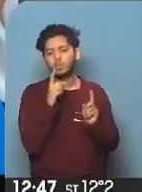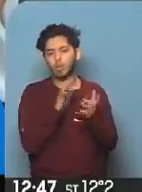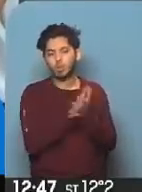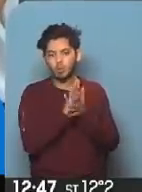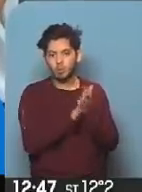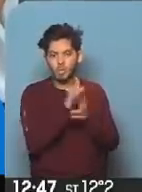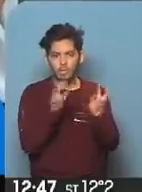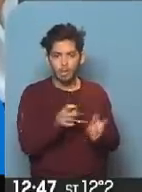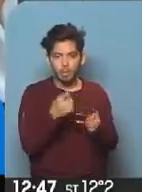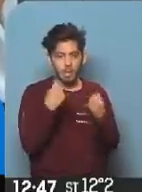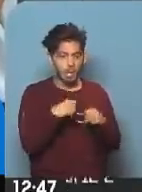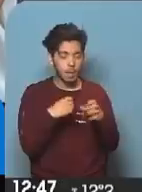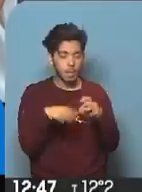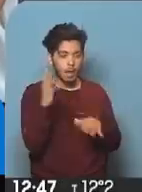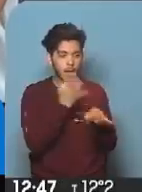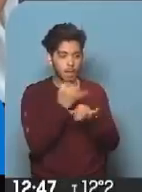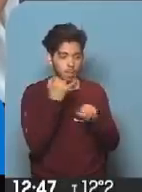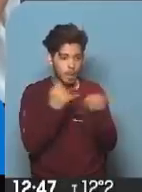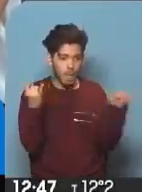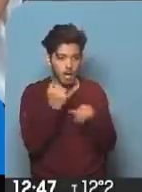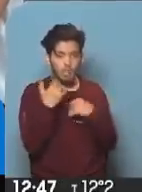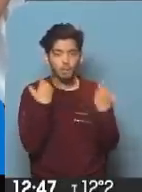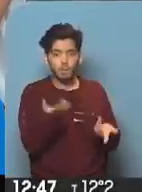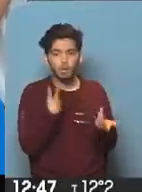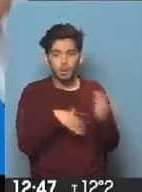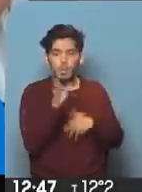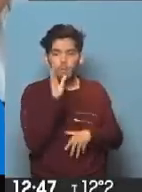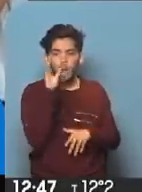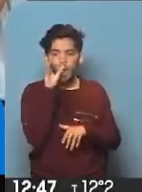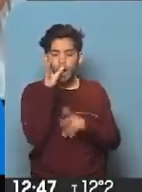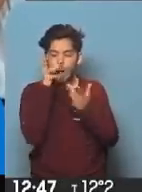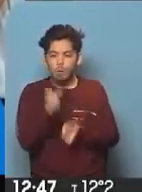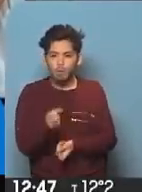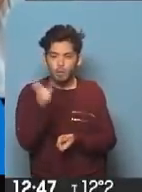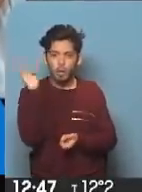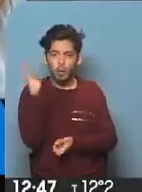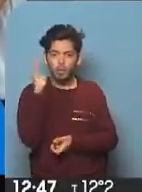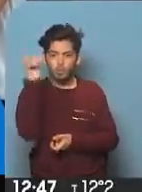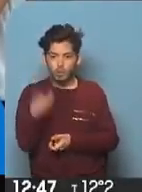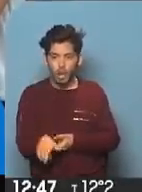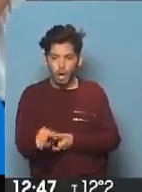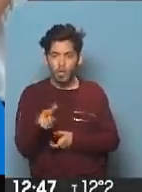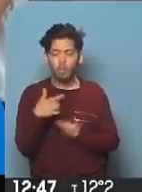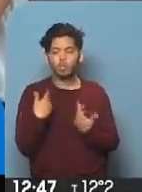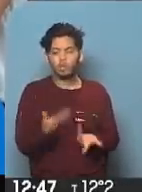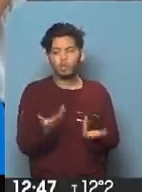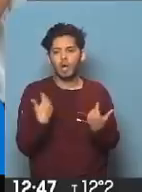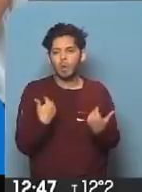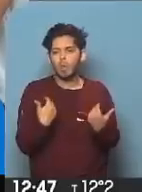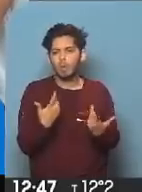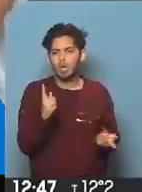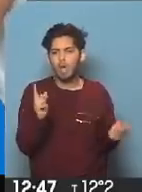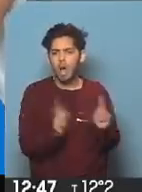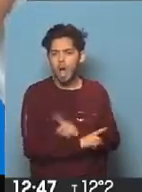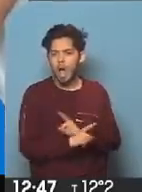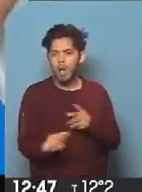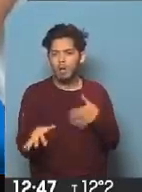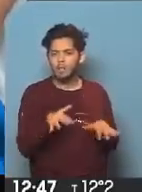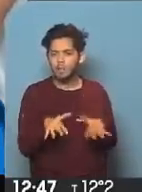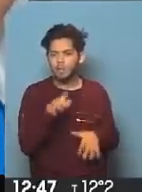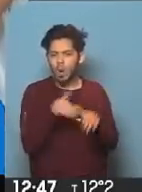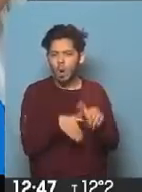brasileña es la clase media y es la que mayoritariamente está apoyando a Bolsonaro. ¿Qué es lo que puede dar vuelta a la elección? Porque